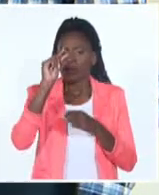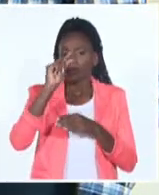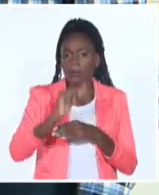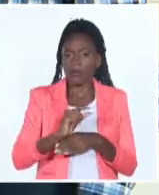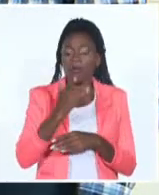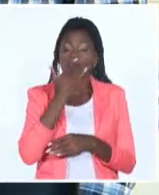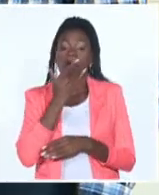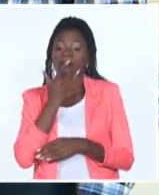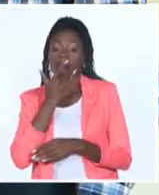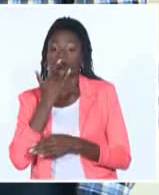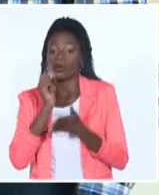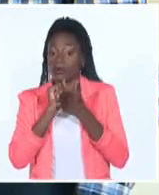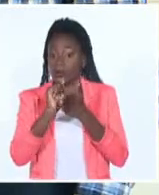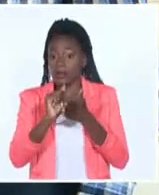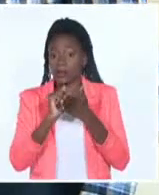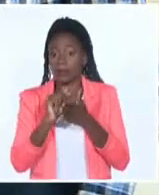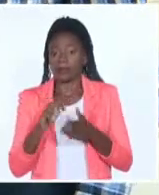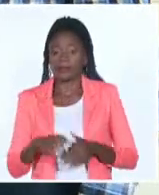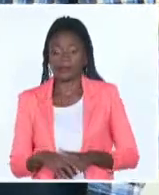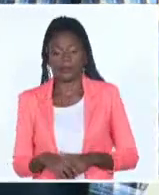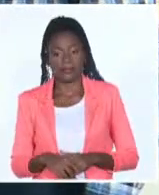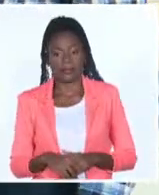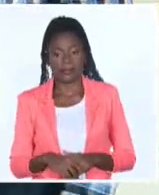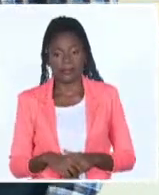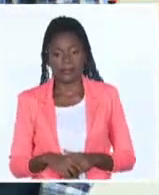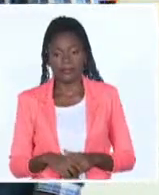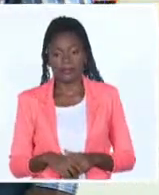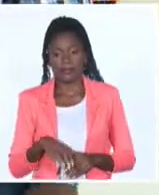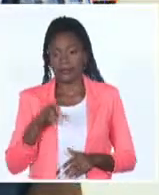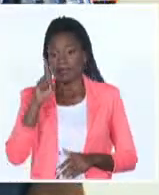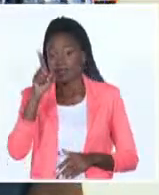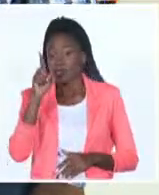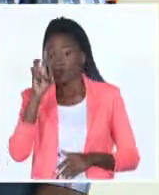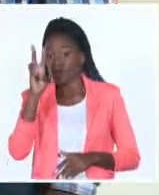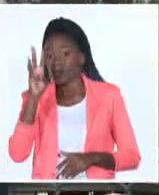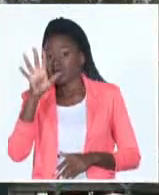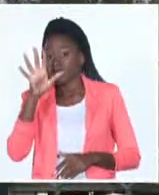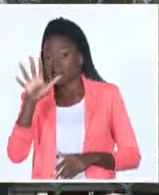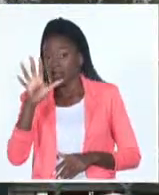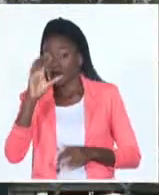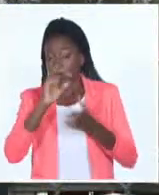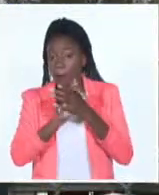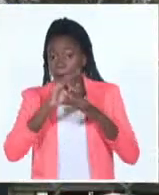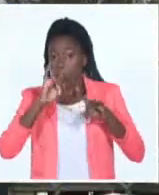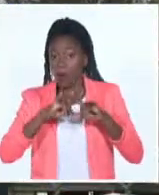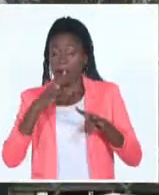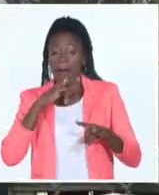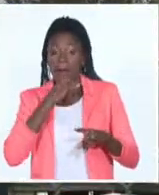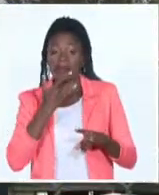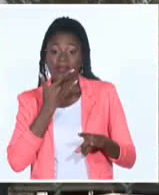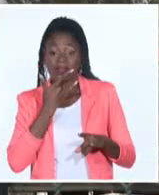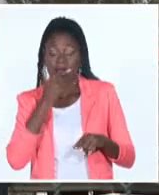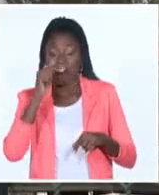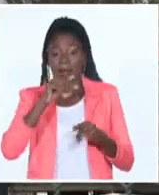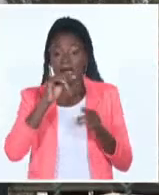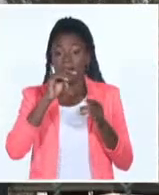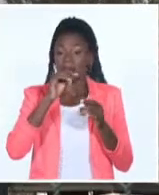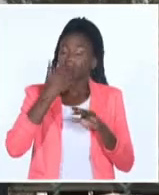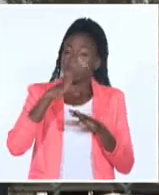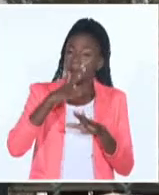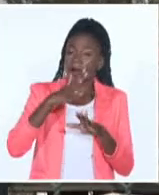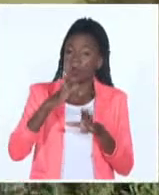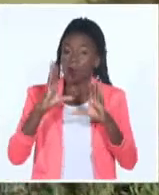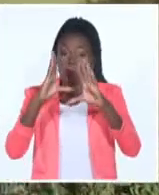las afectaciones del servicio. En este caso, estamos estimando 135 megawatts de déficit para la hora de la máxima demanda, que es una afectación aproximada